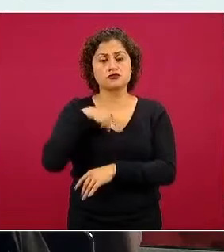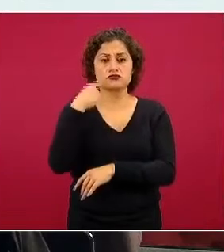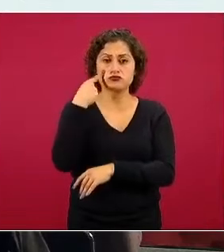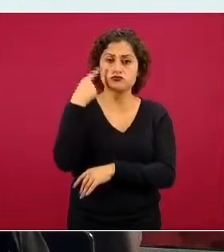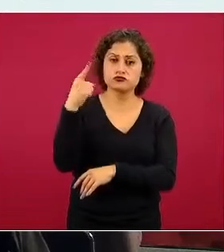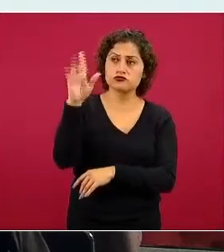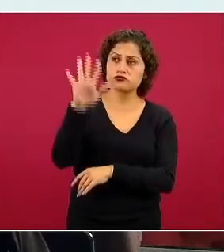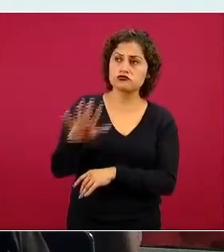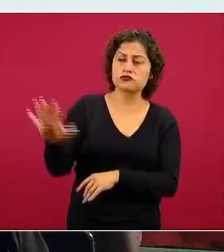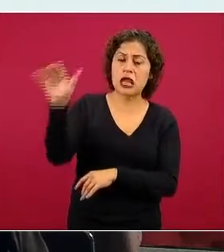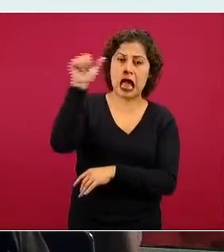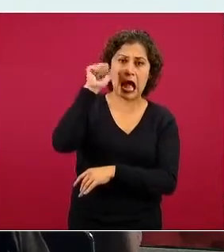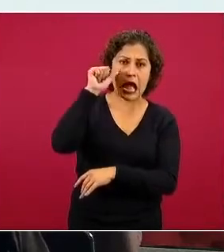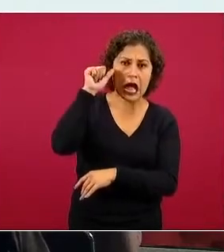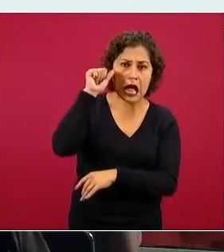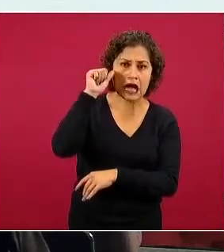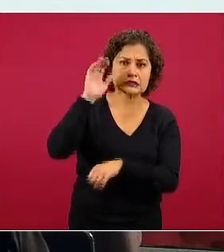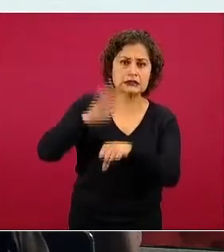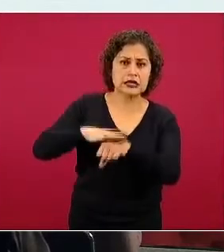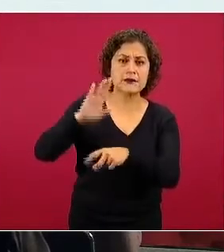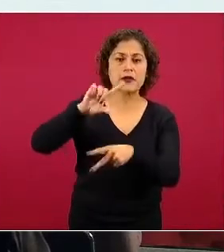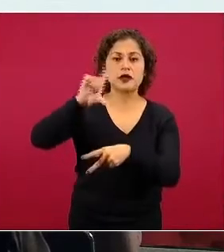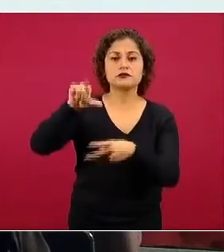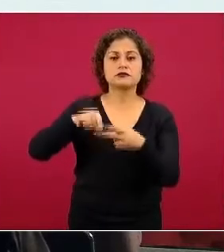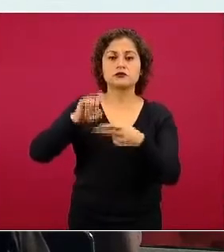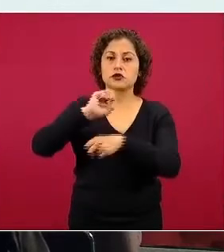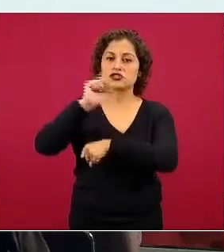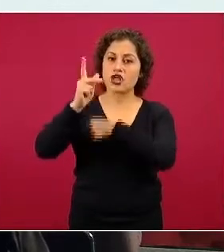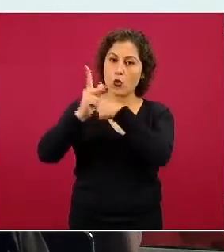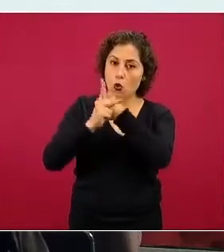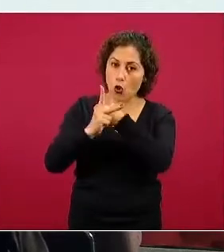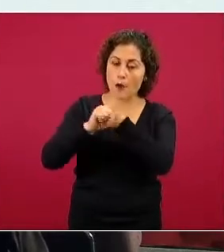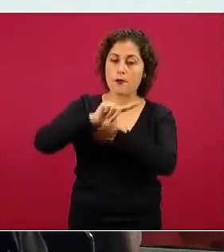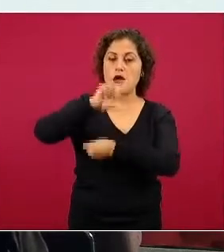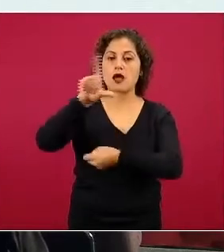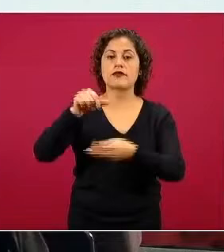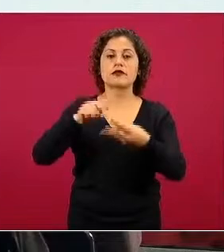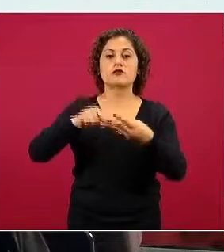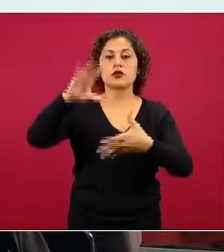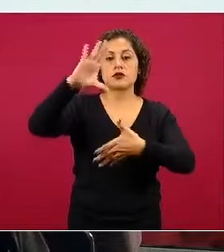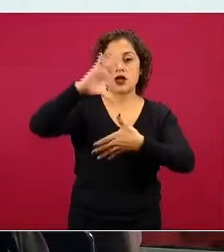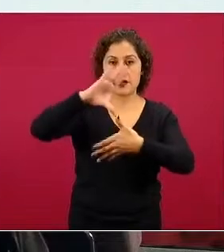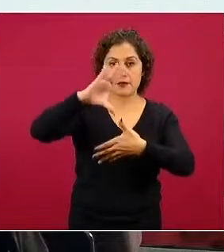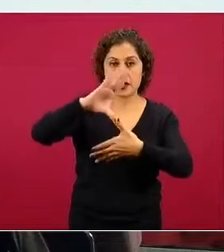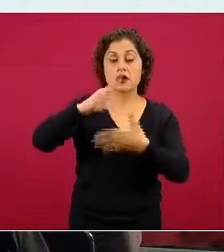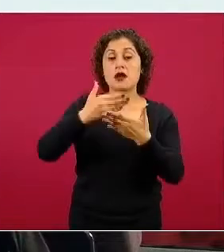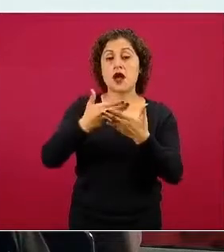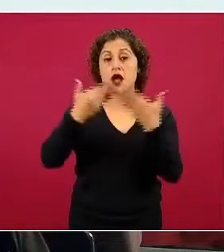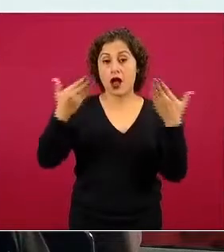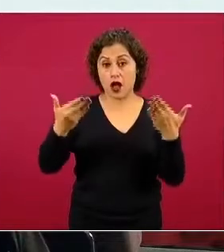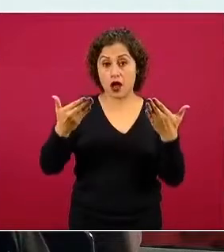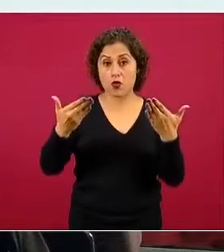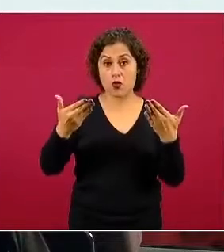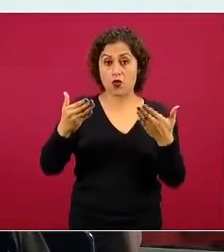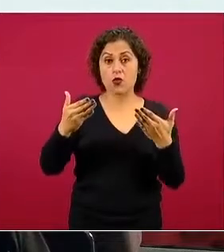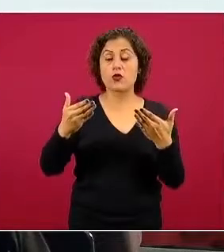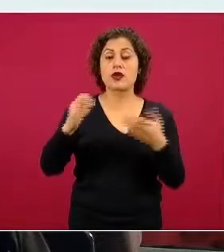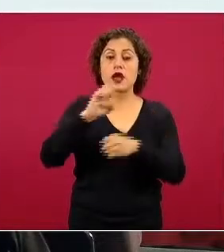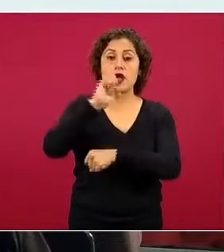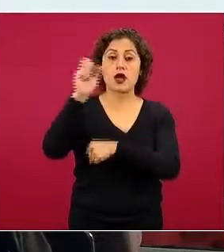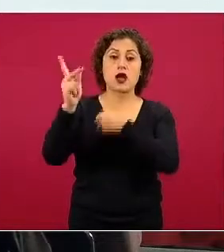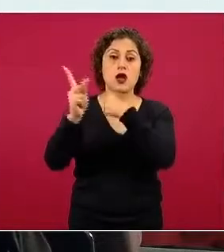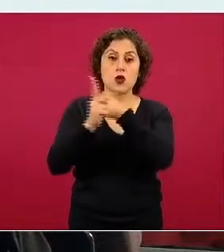Asia, luego todo era Europa, después todo era América, y ahora el continente